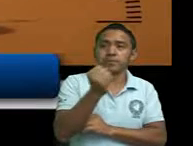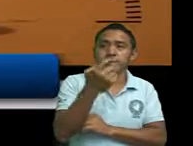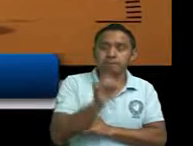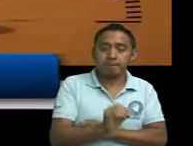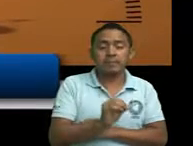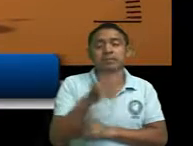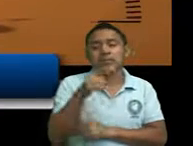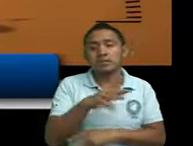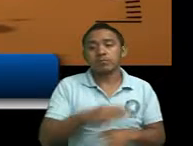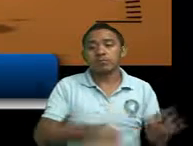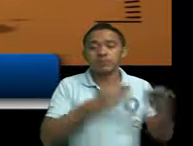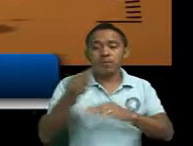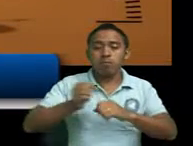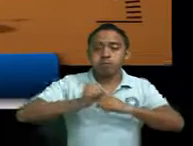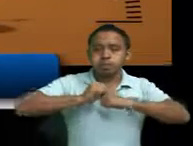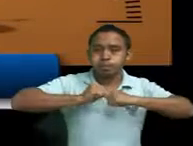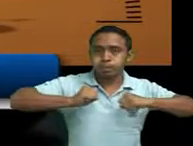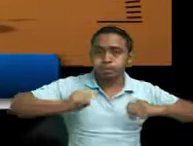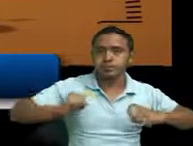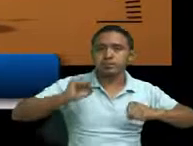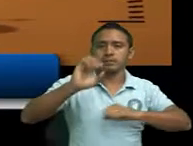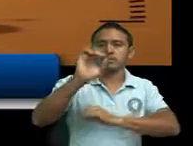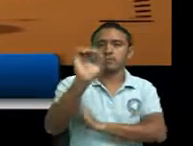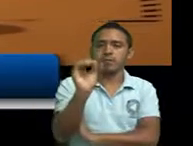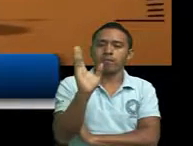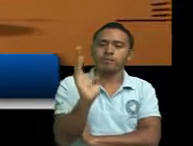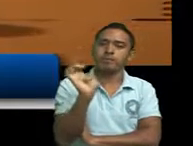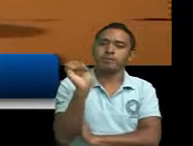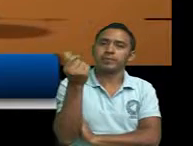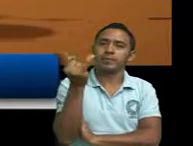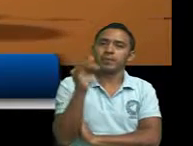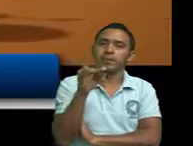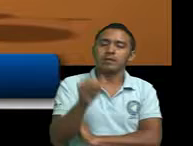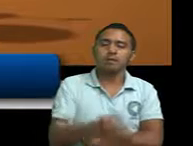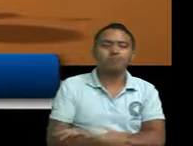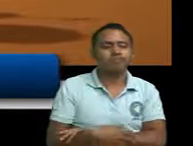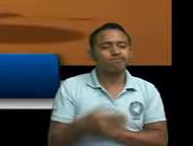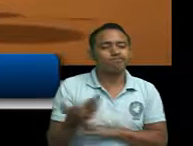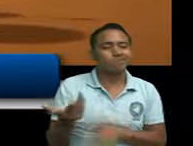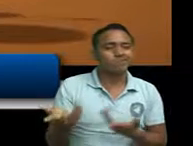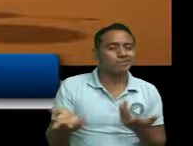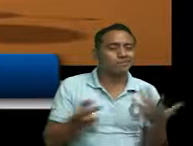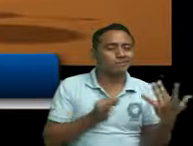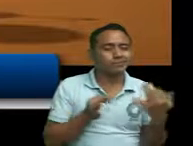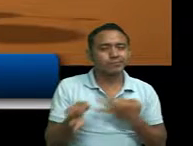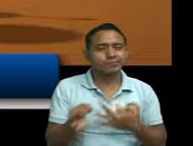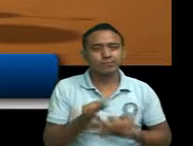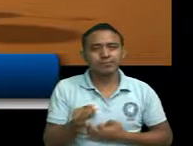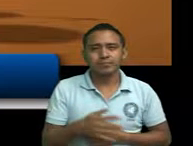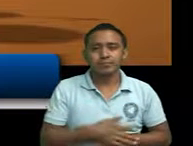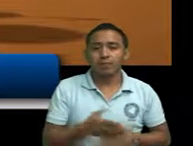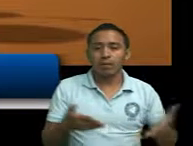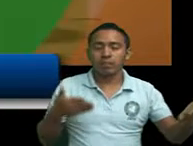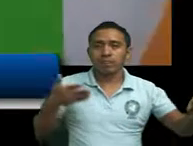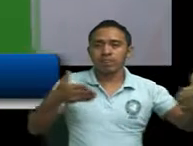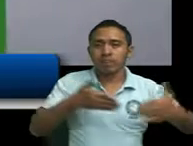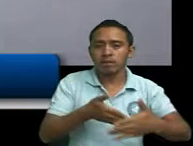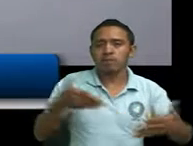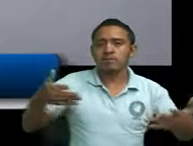es la obesidad. ¿Hay algún, cómo le explicara, doctora? ¿Hay algún límite que